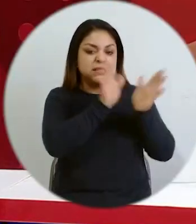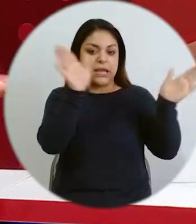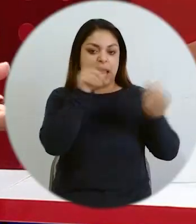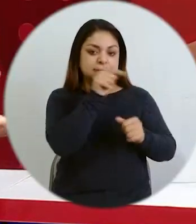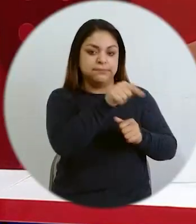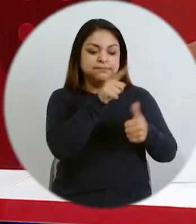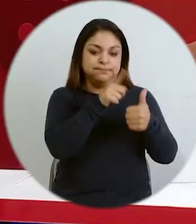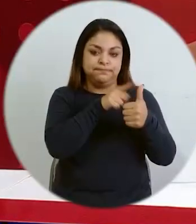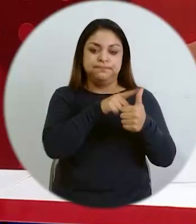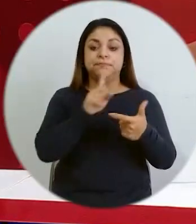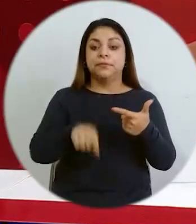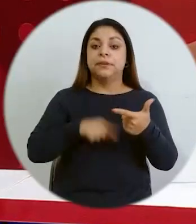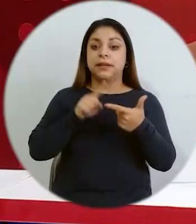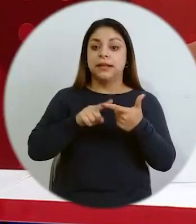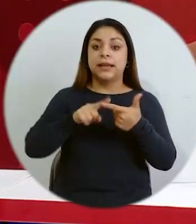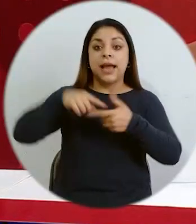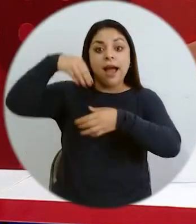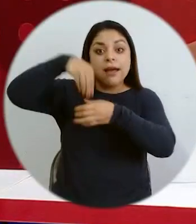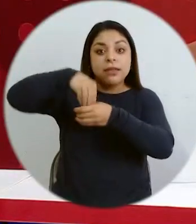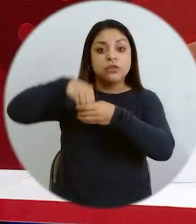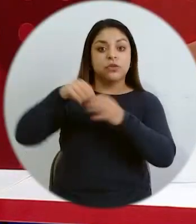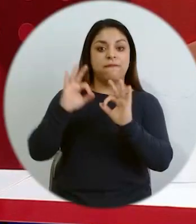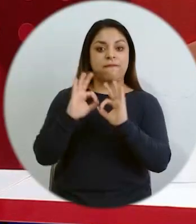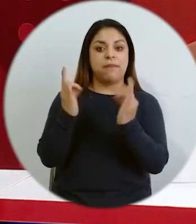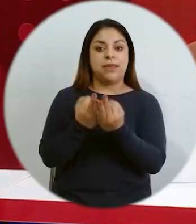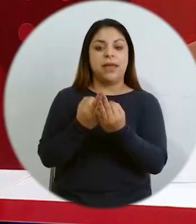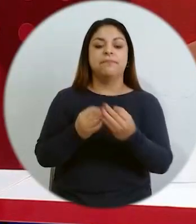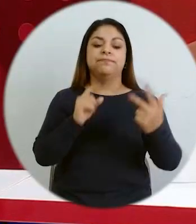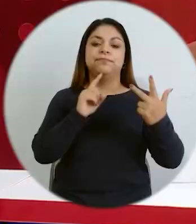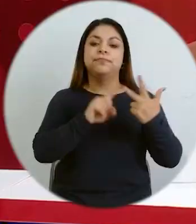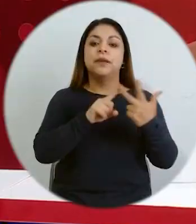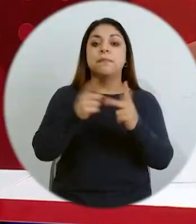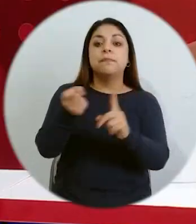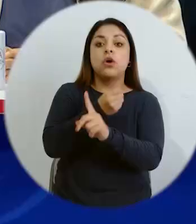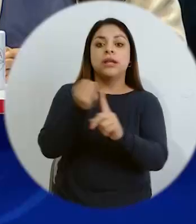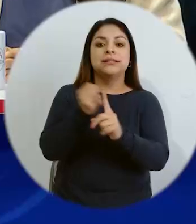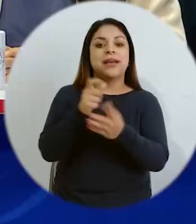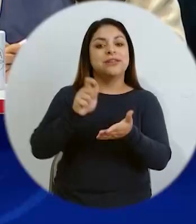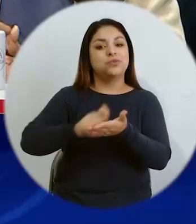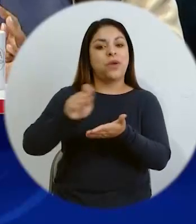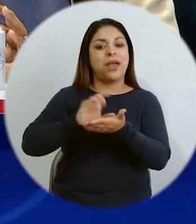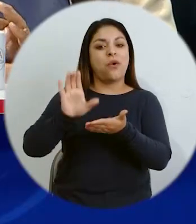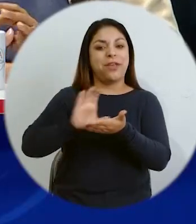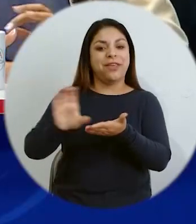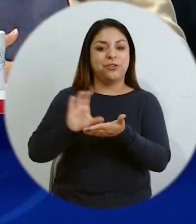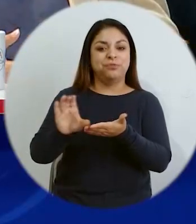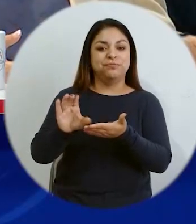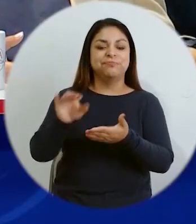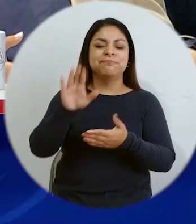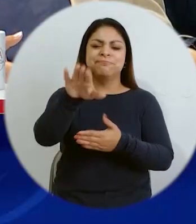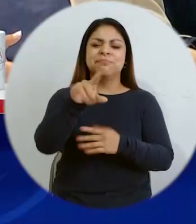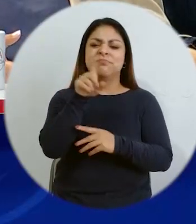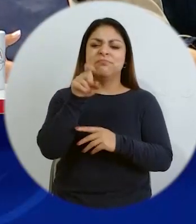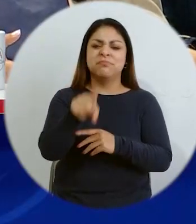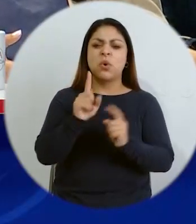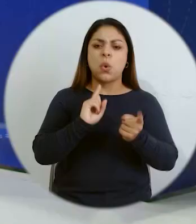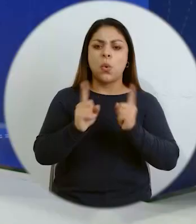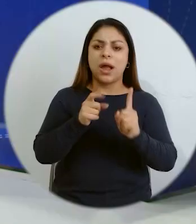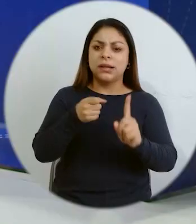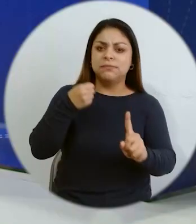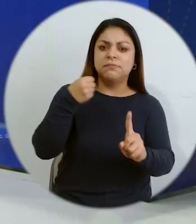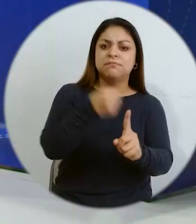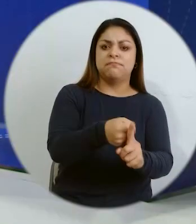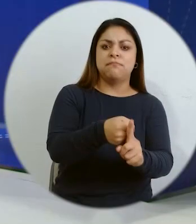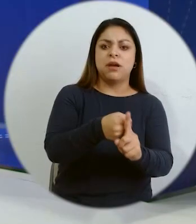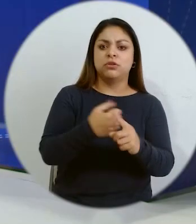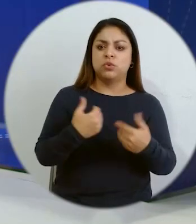narcotráfico, criminalidad en general, la violencia intrafamiliar y la violencia en centros educativos. Ahora, ¿cuál es el impacto